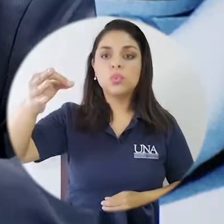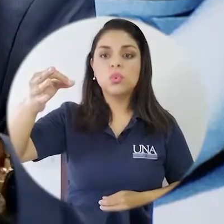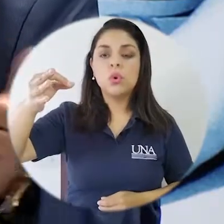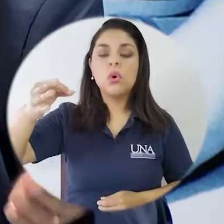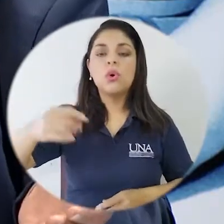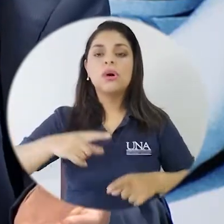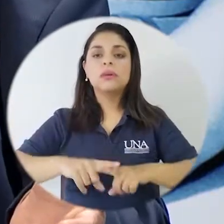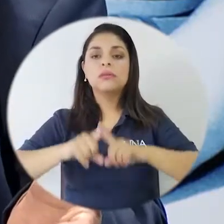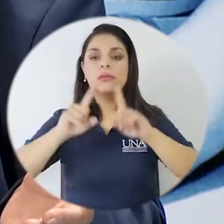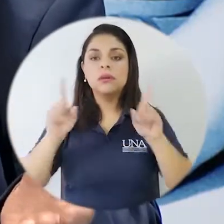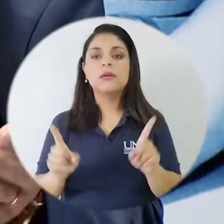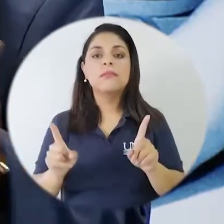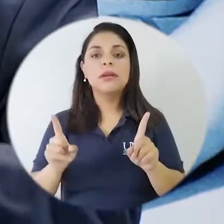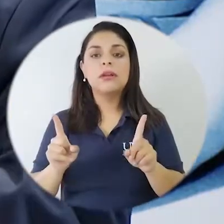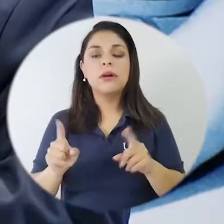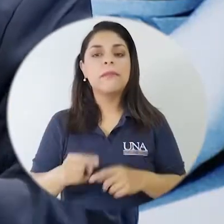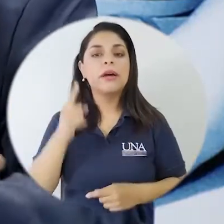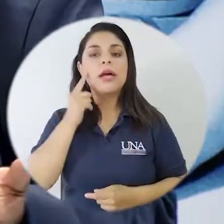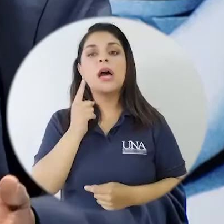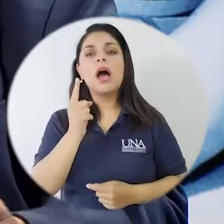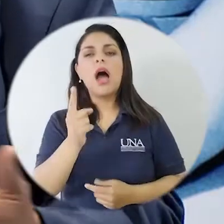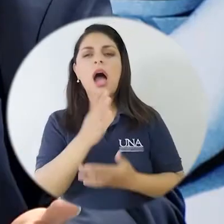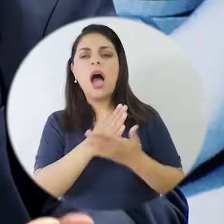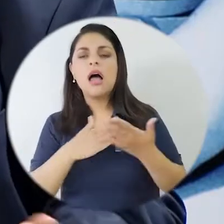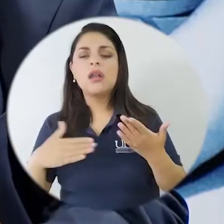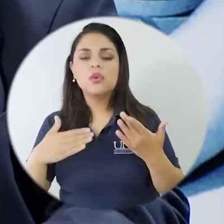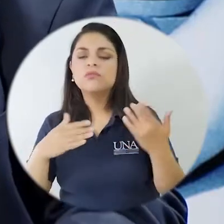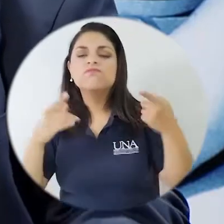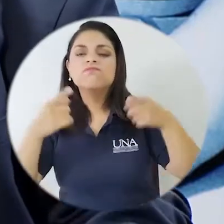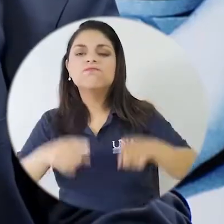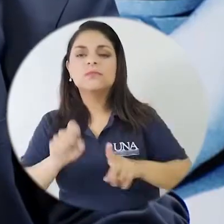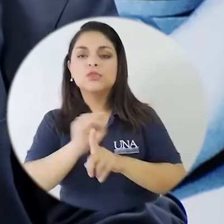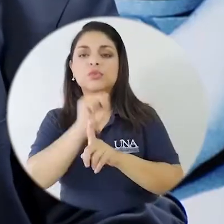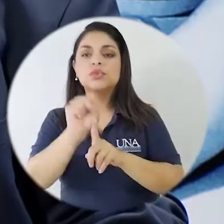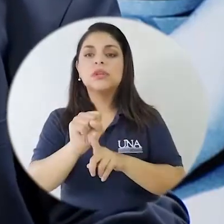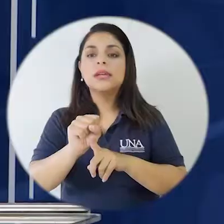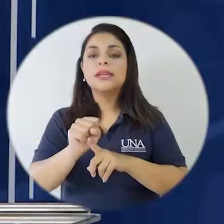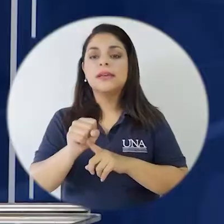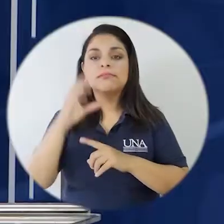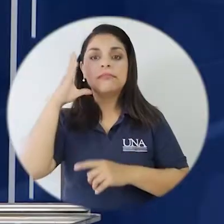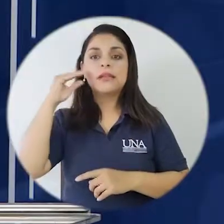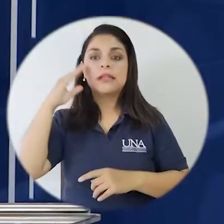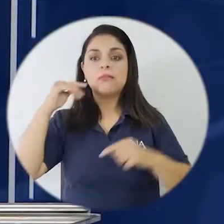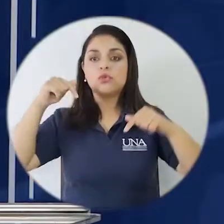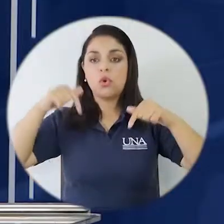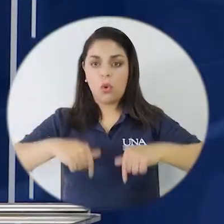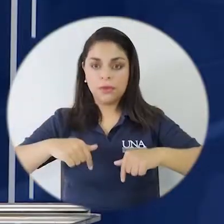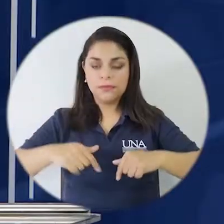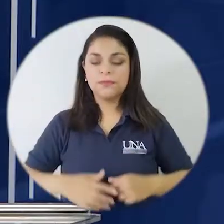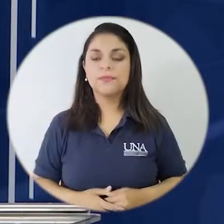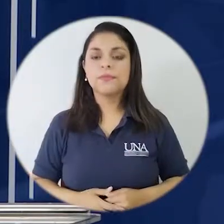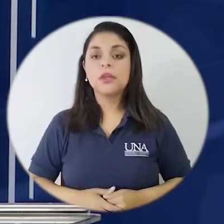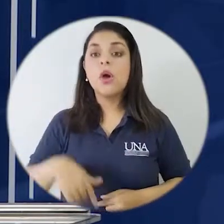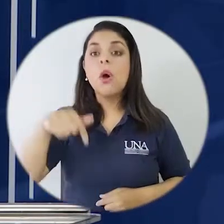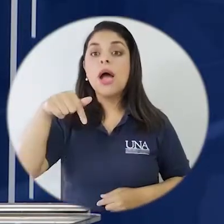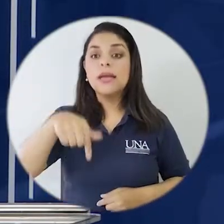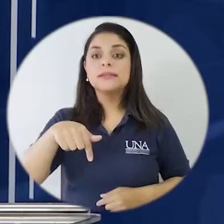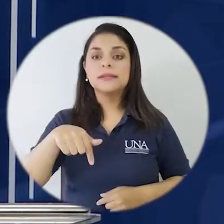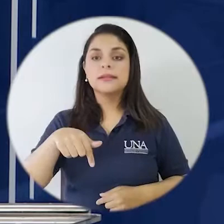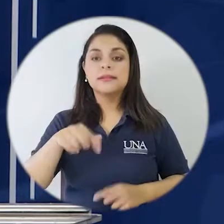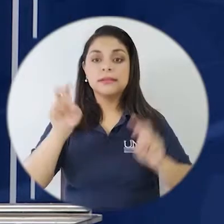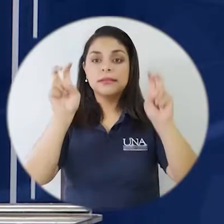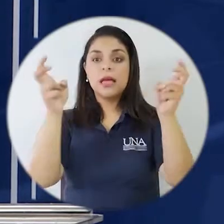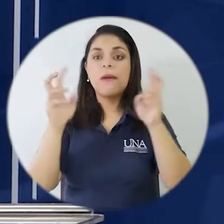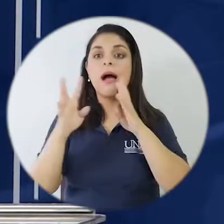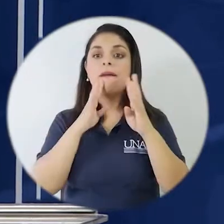de estar mejor preparados para una eventual circunstancia como la que vivimos hoy. Sí, sobre este tema Una Mirada conversó con